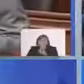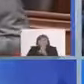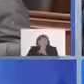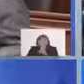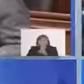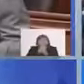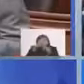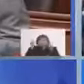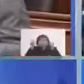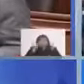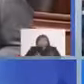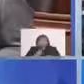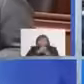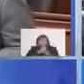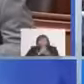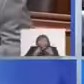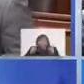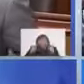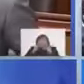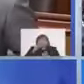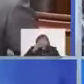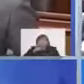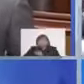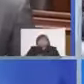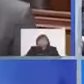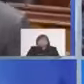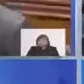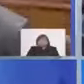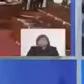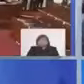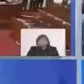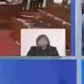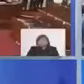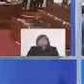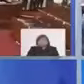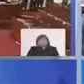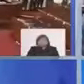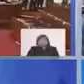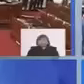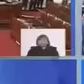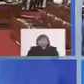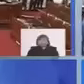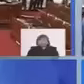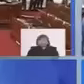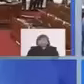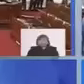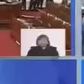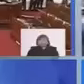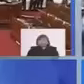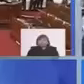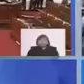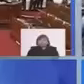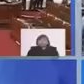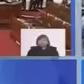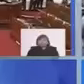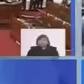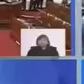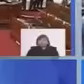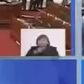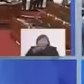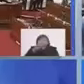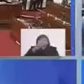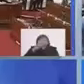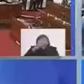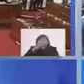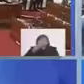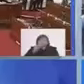de Zamora, con Urbano Sur, están sin luz hace 24 horas con este calor, ¿no?